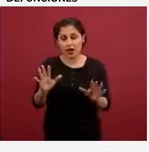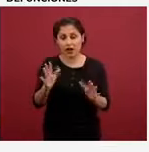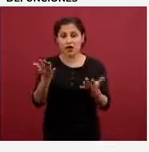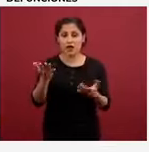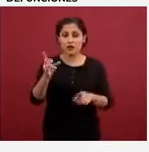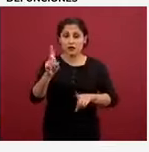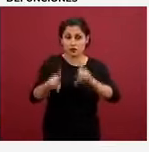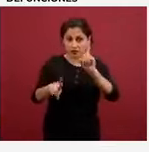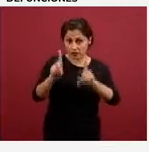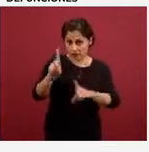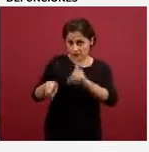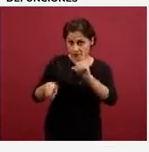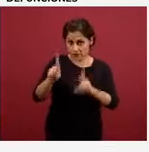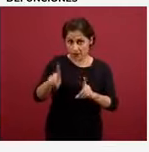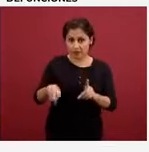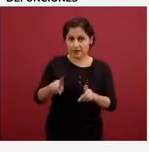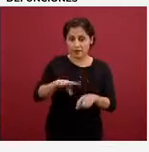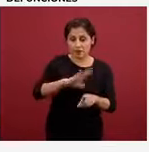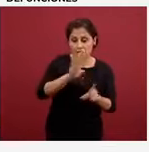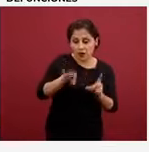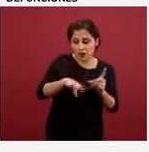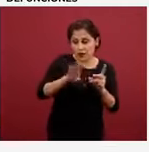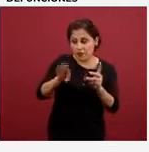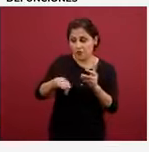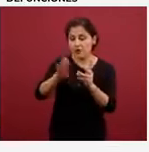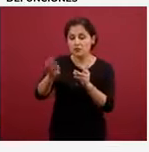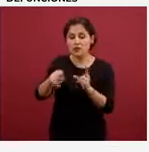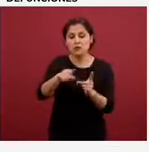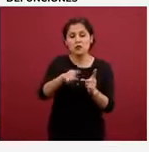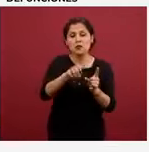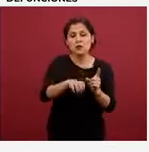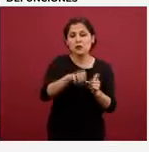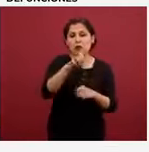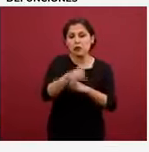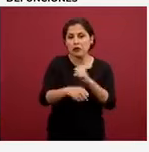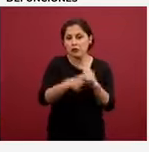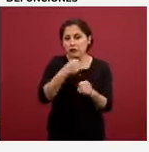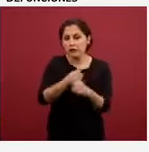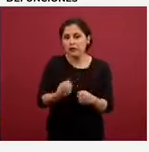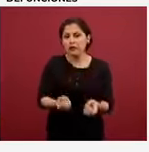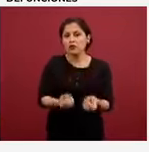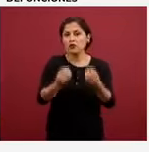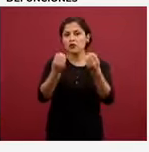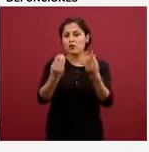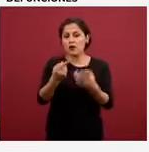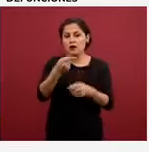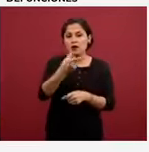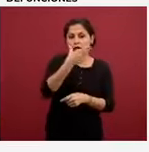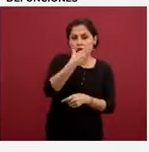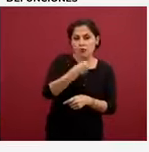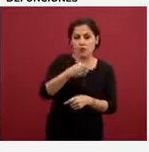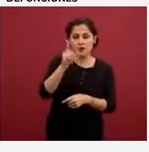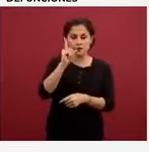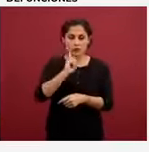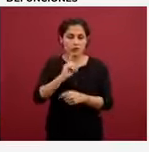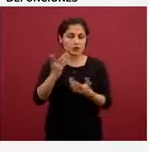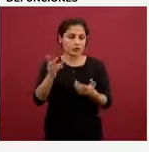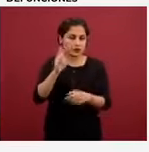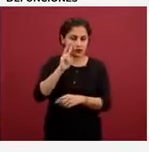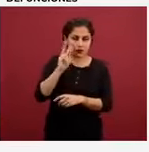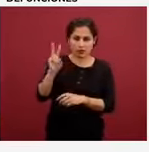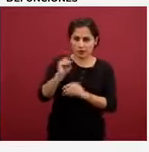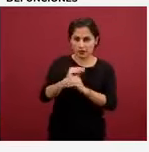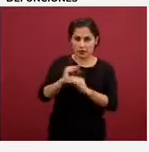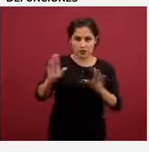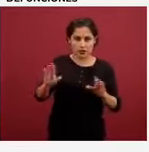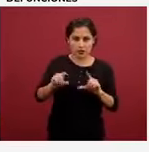carga de defunciones, las edades que en su momento pueden estar presentando la mayor carga. Lógicamente siempre vemos